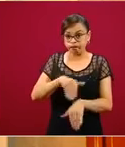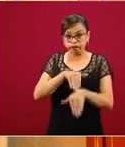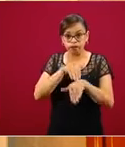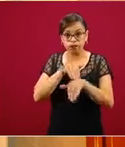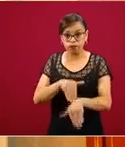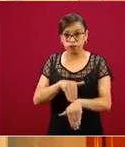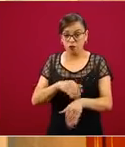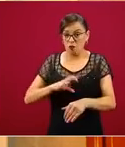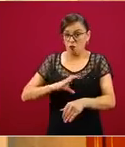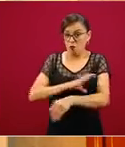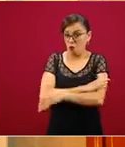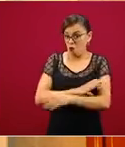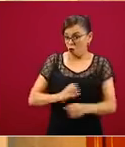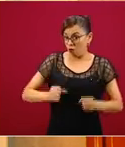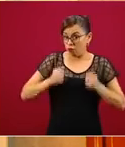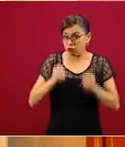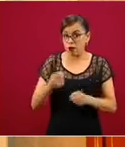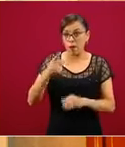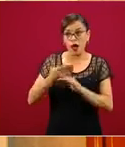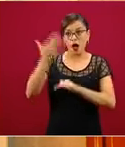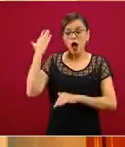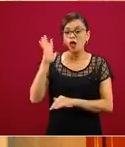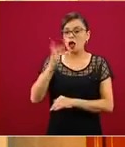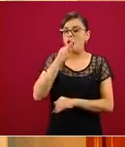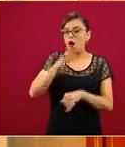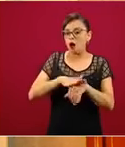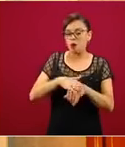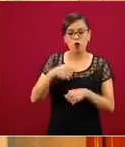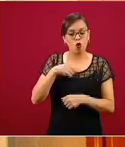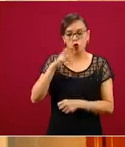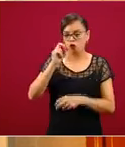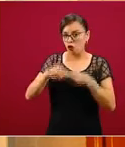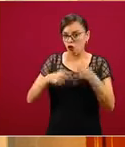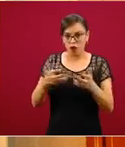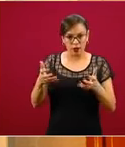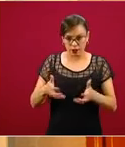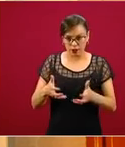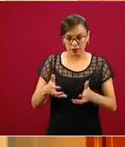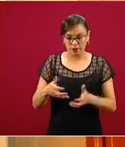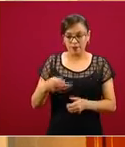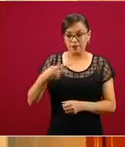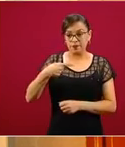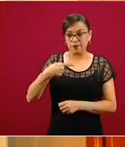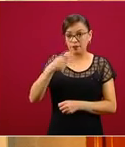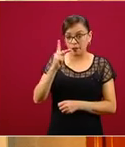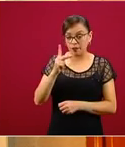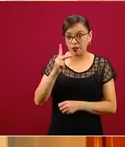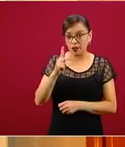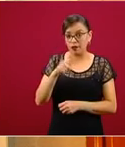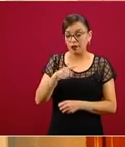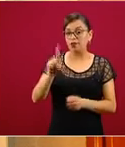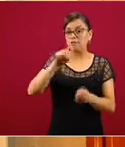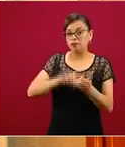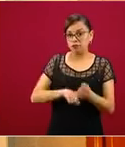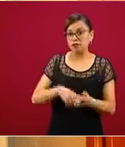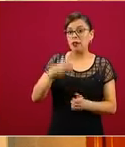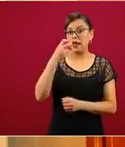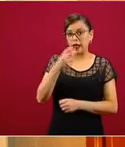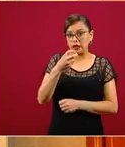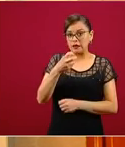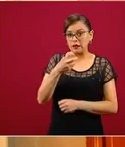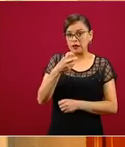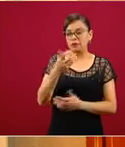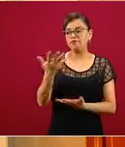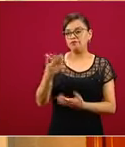vamos a usar, lo que hubiéramos hecho es contraponer a la ciudadanía con las fuerzas públicas, las fuerzas del orden